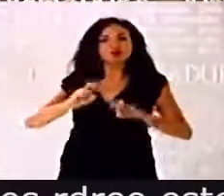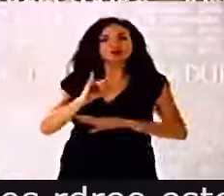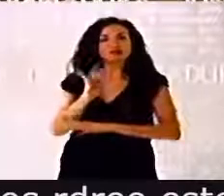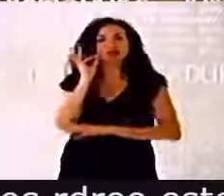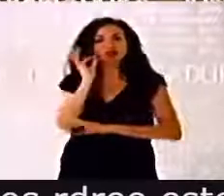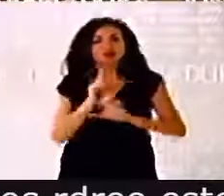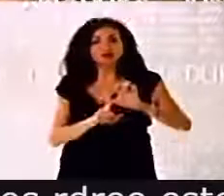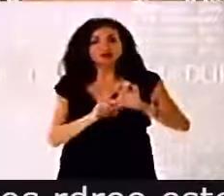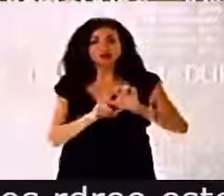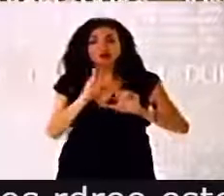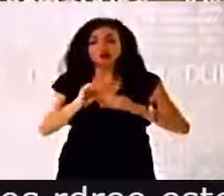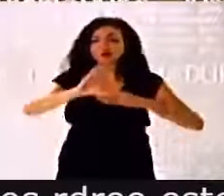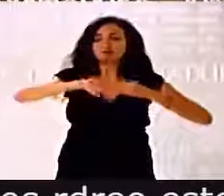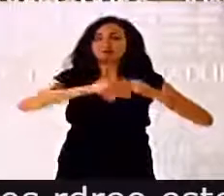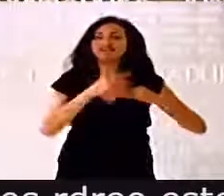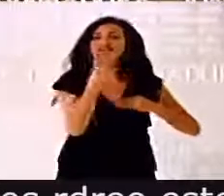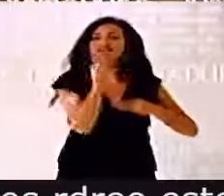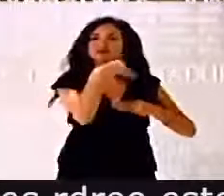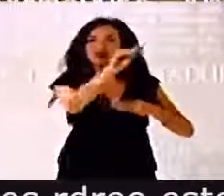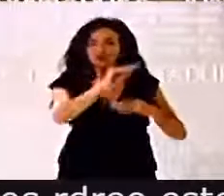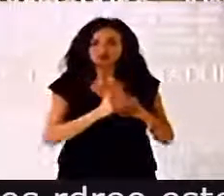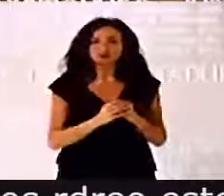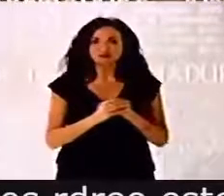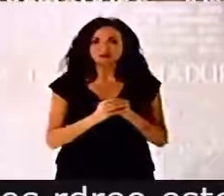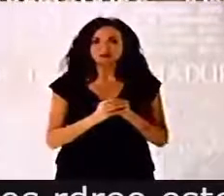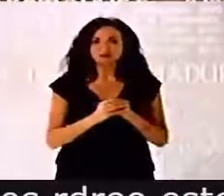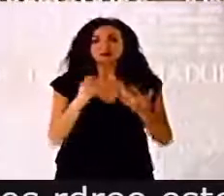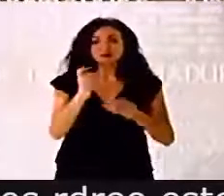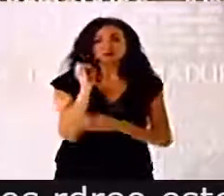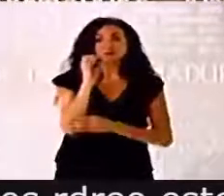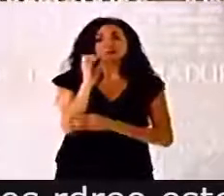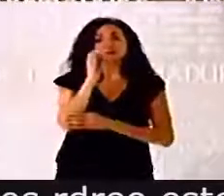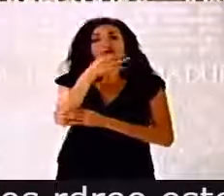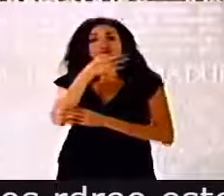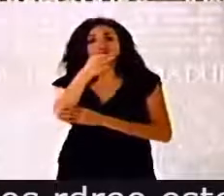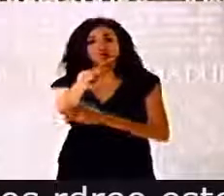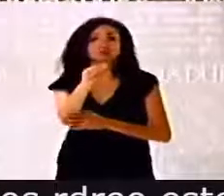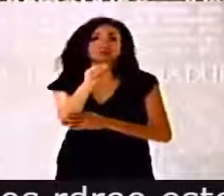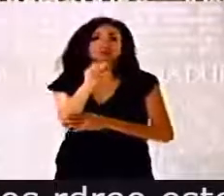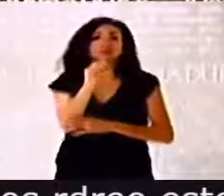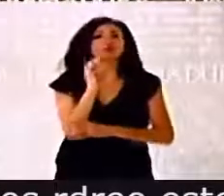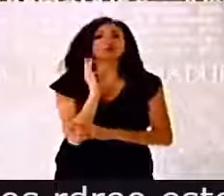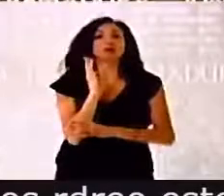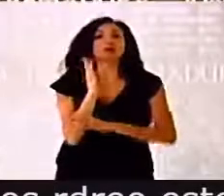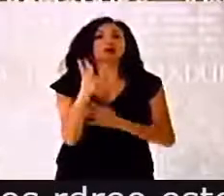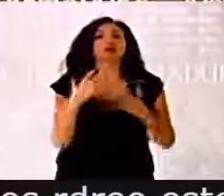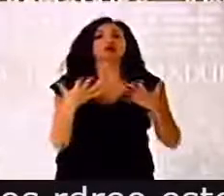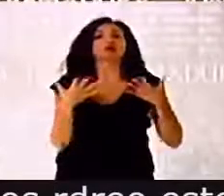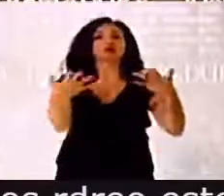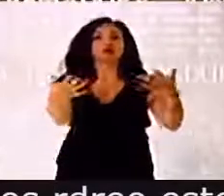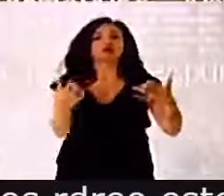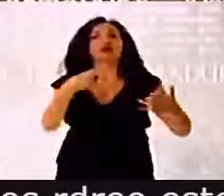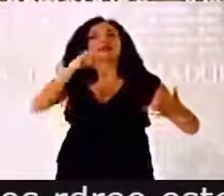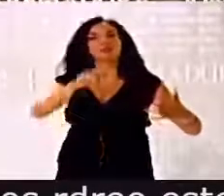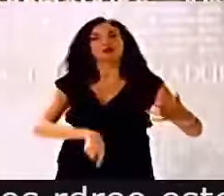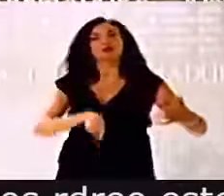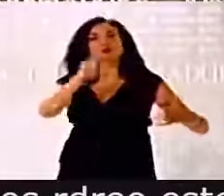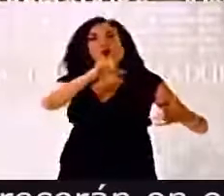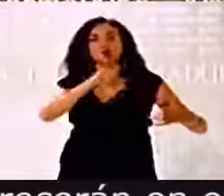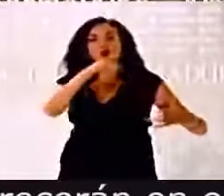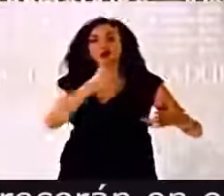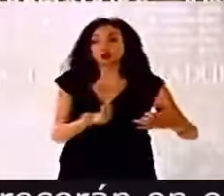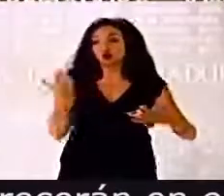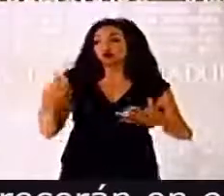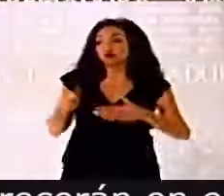Extremadura se une a otros 3 que ha habido, que comparecerán en el Parlamento en el próximo mes de julio, como así he solicitado ayer a la